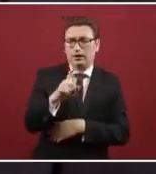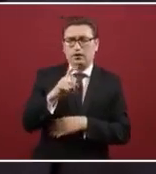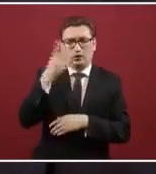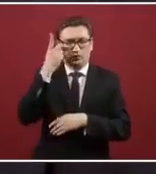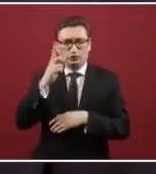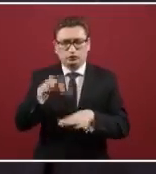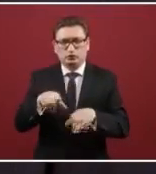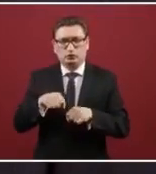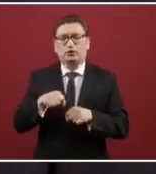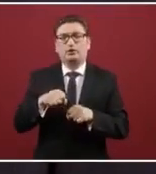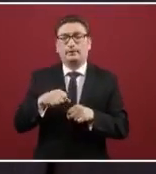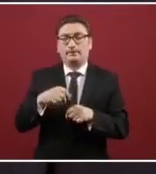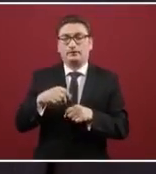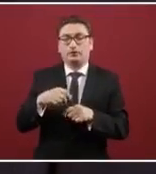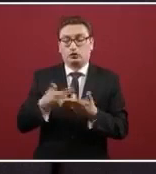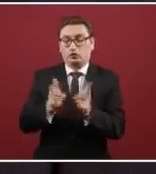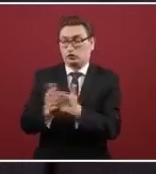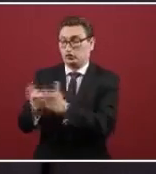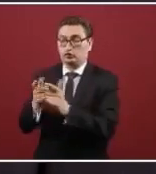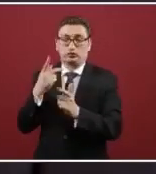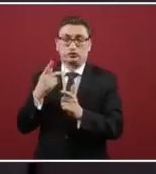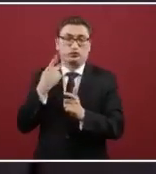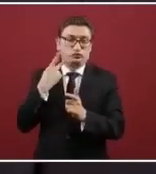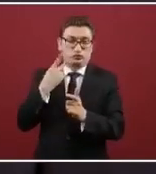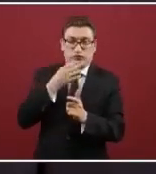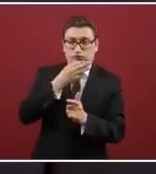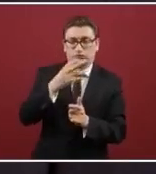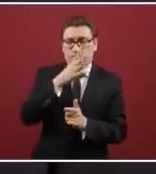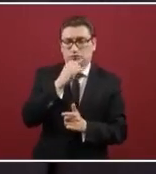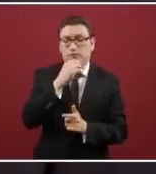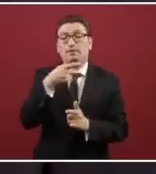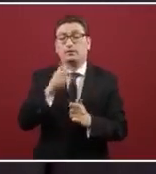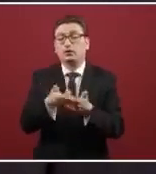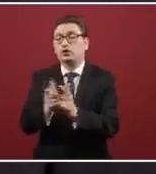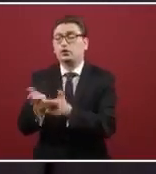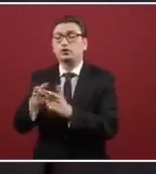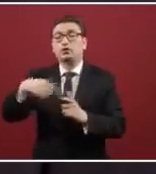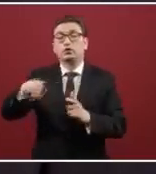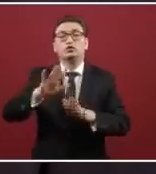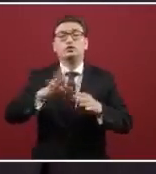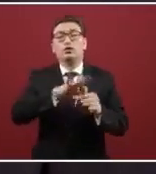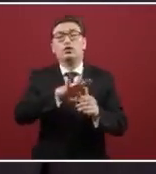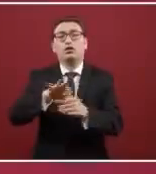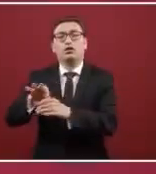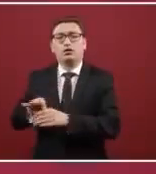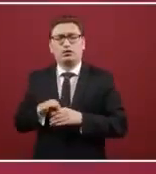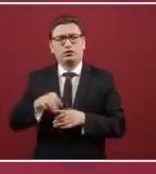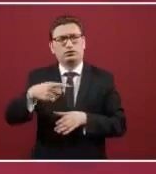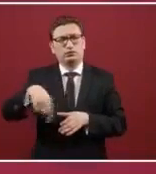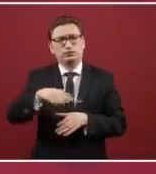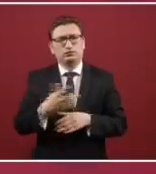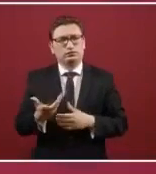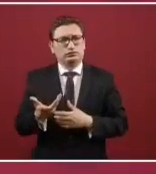partidos que ya no puedo mencionar ya habían votado en comisiones